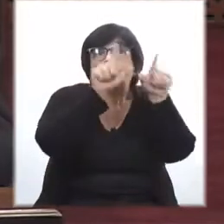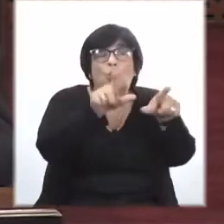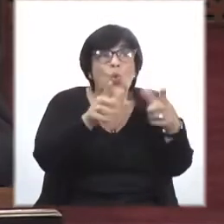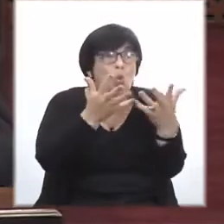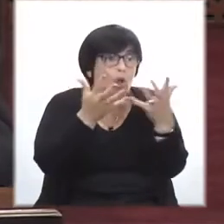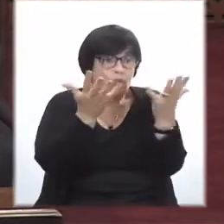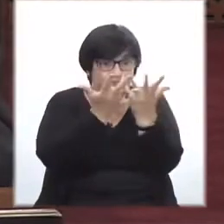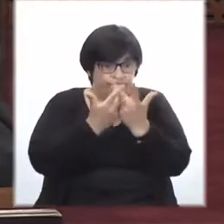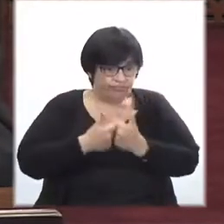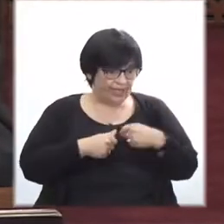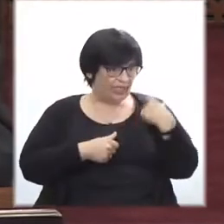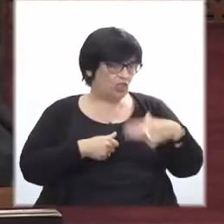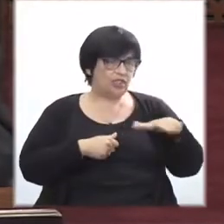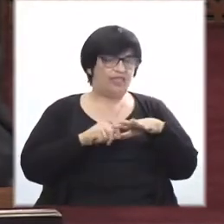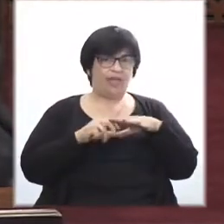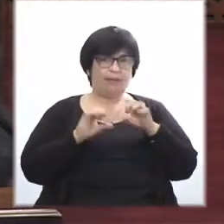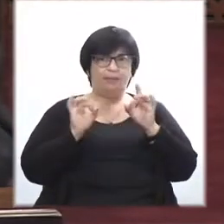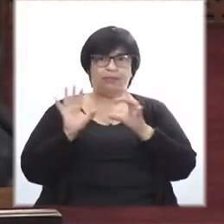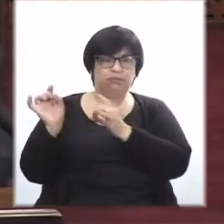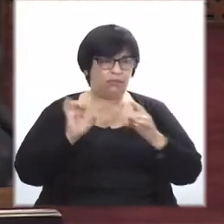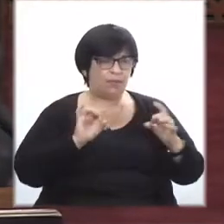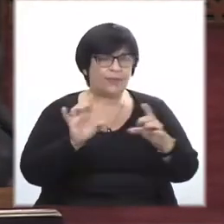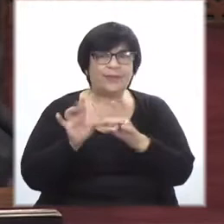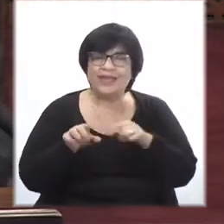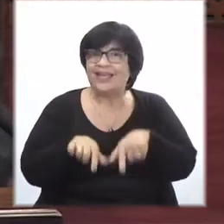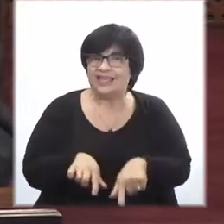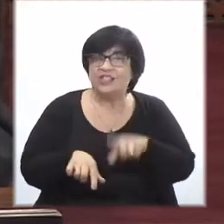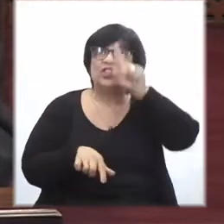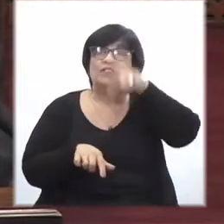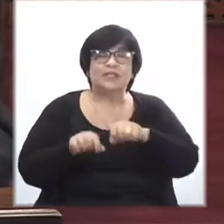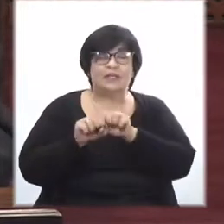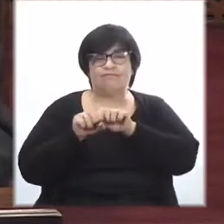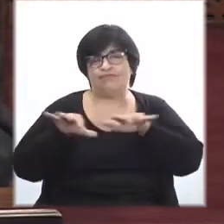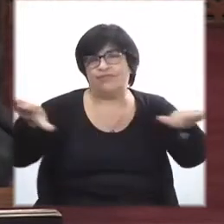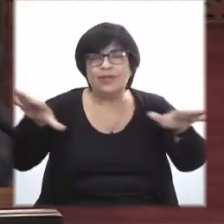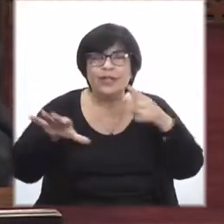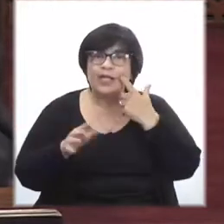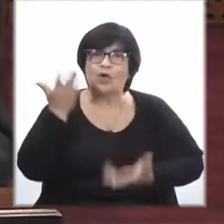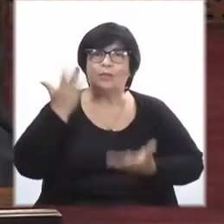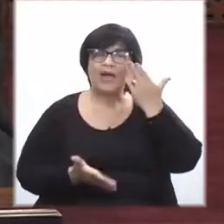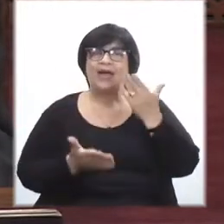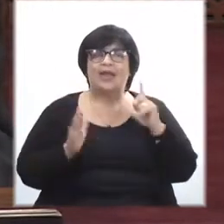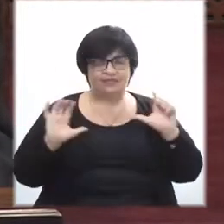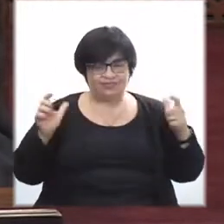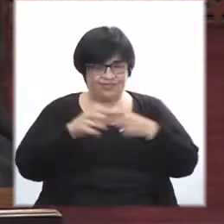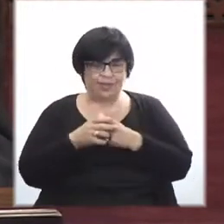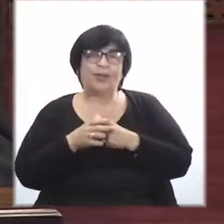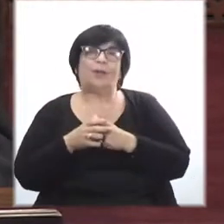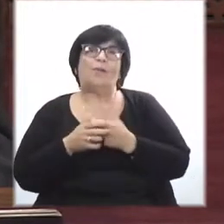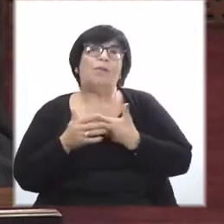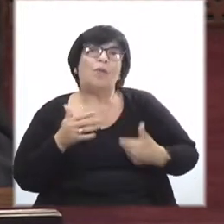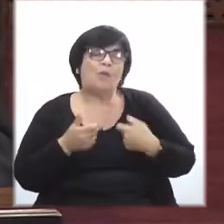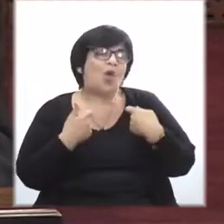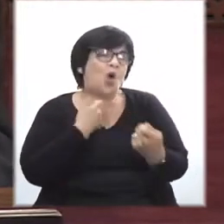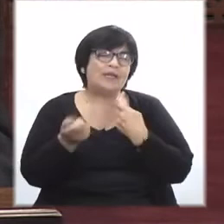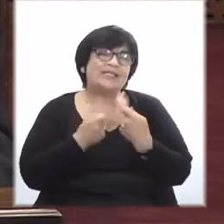y económica. Este fenómeno de concentración de la propiedad rural encuentra un paralelo en la concentración de la propiedad comercial,